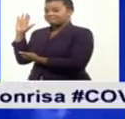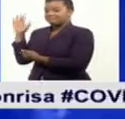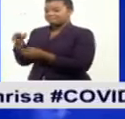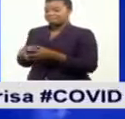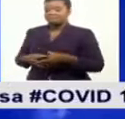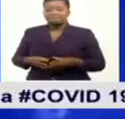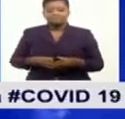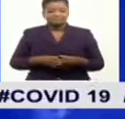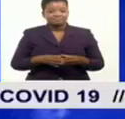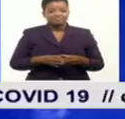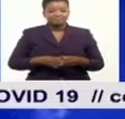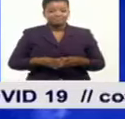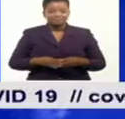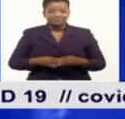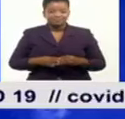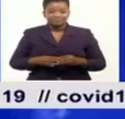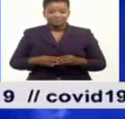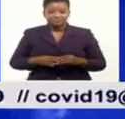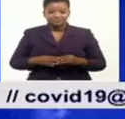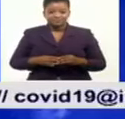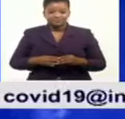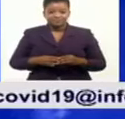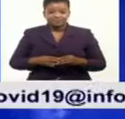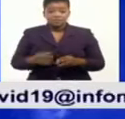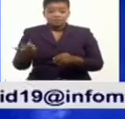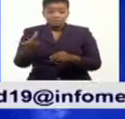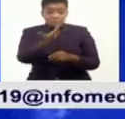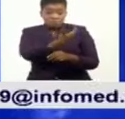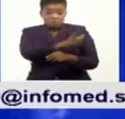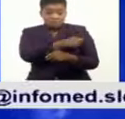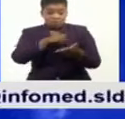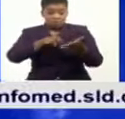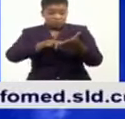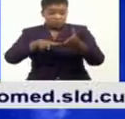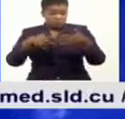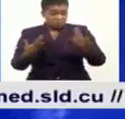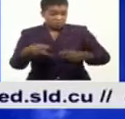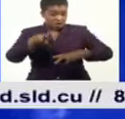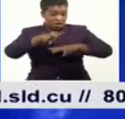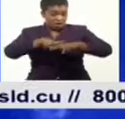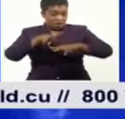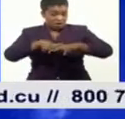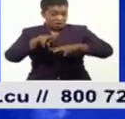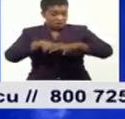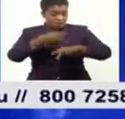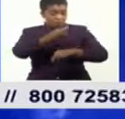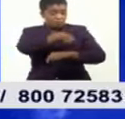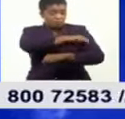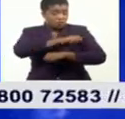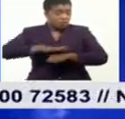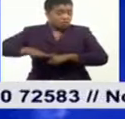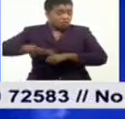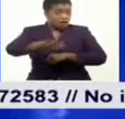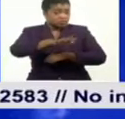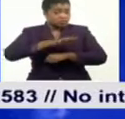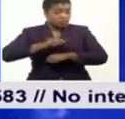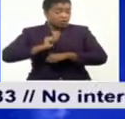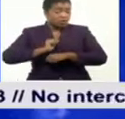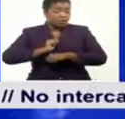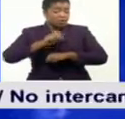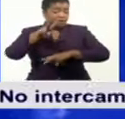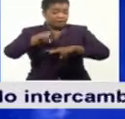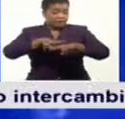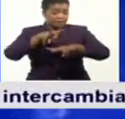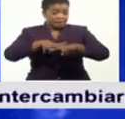lado, la intervención sanitaria en la provincia de La Habana, en la población de la provincia de La Habana, en